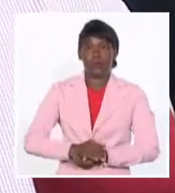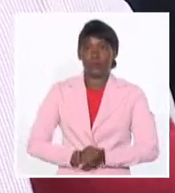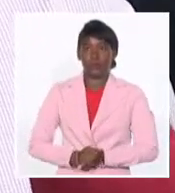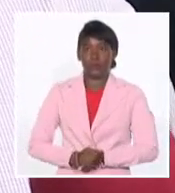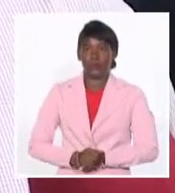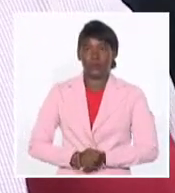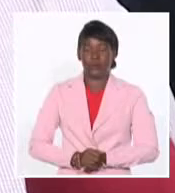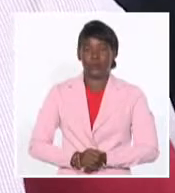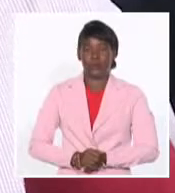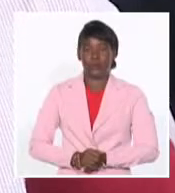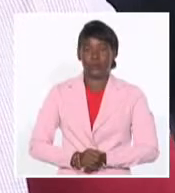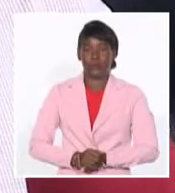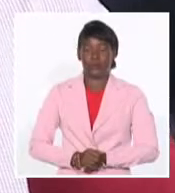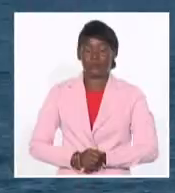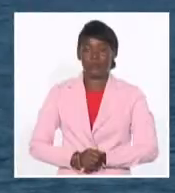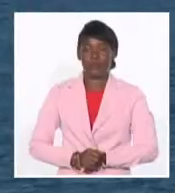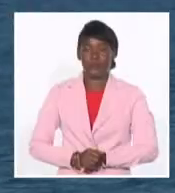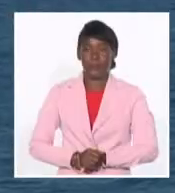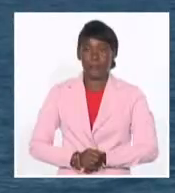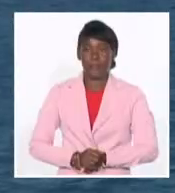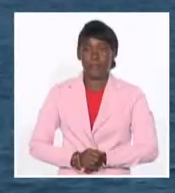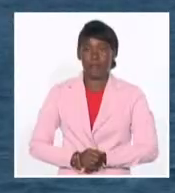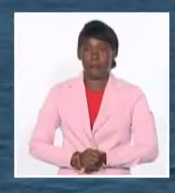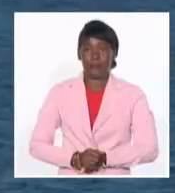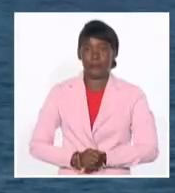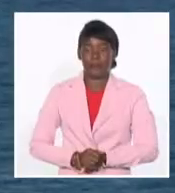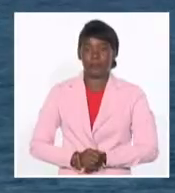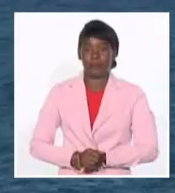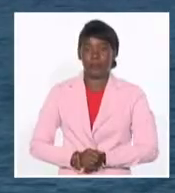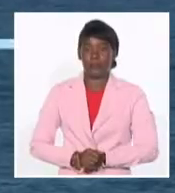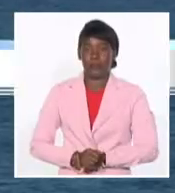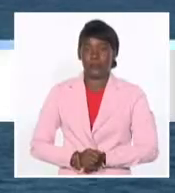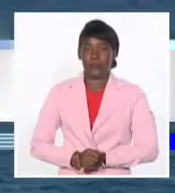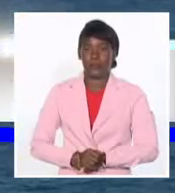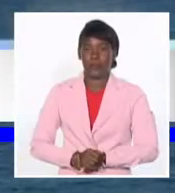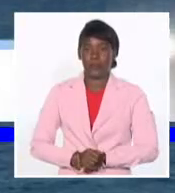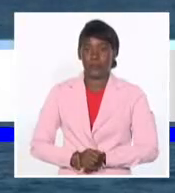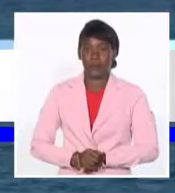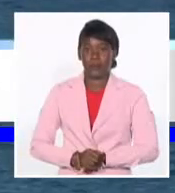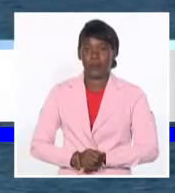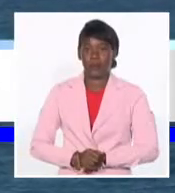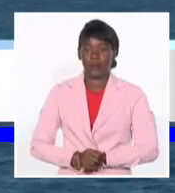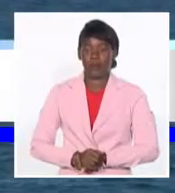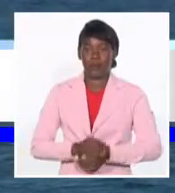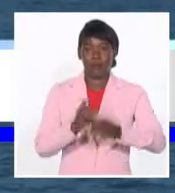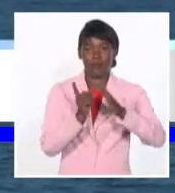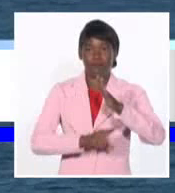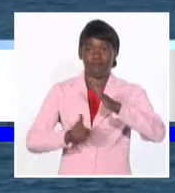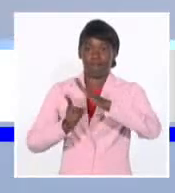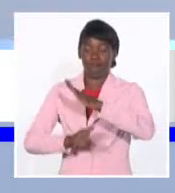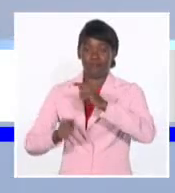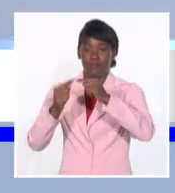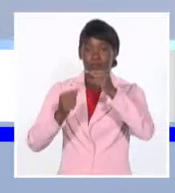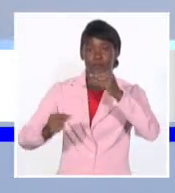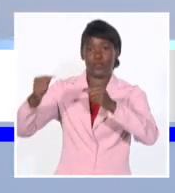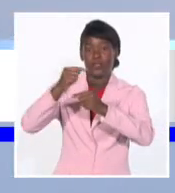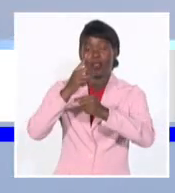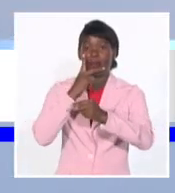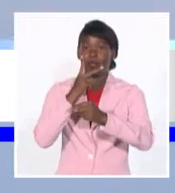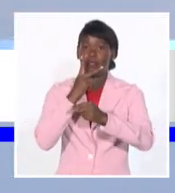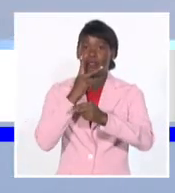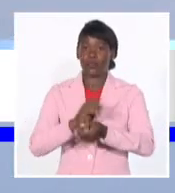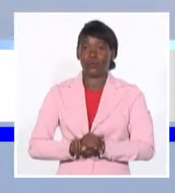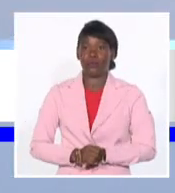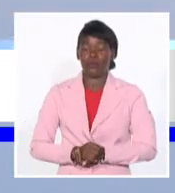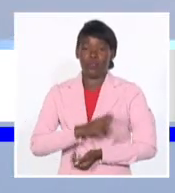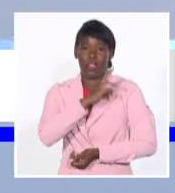menor tiempo de apagón posible. El uso de portadores energéticos es prioridad para la nación.